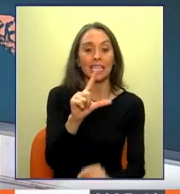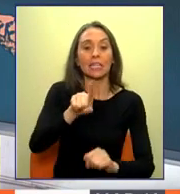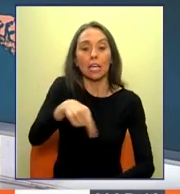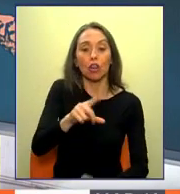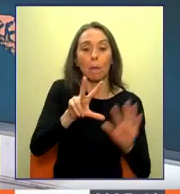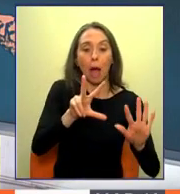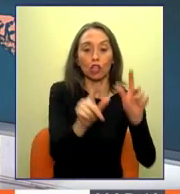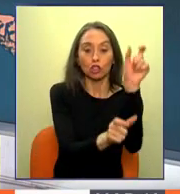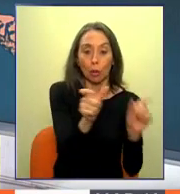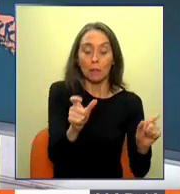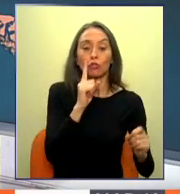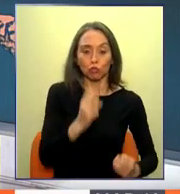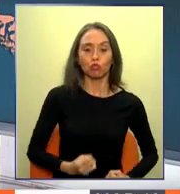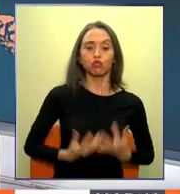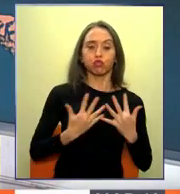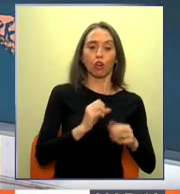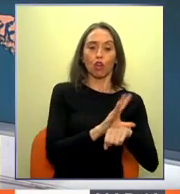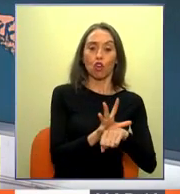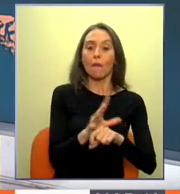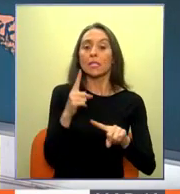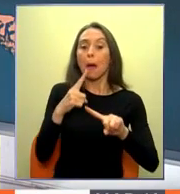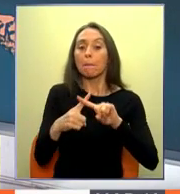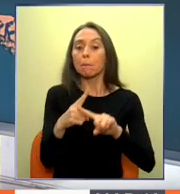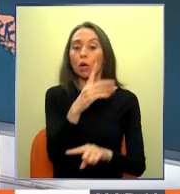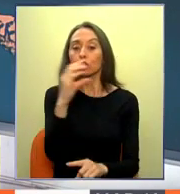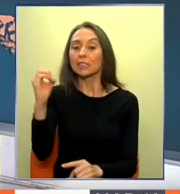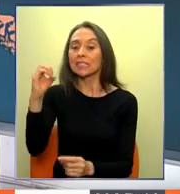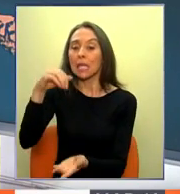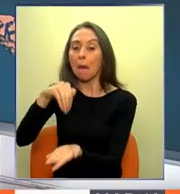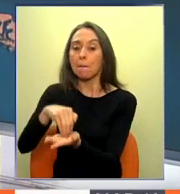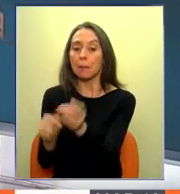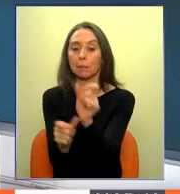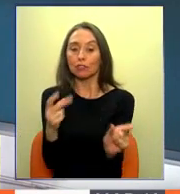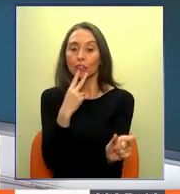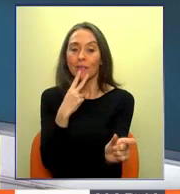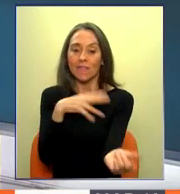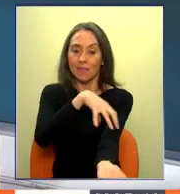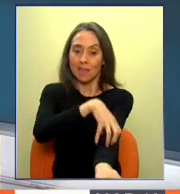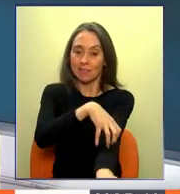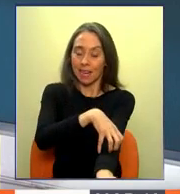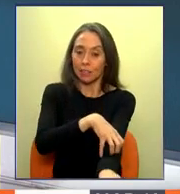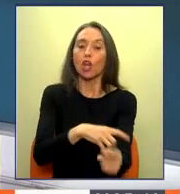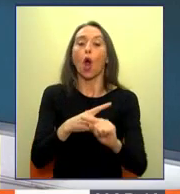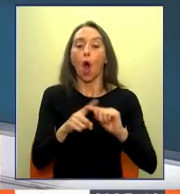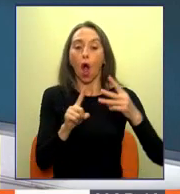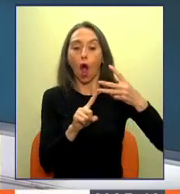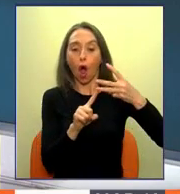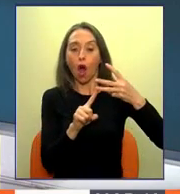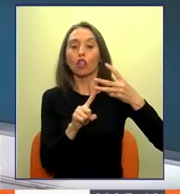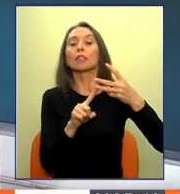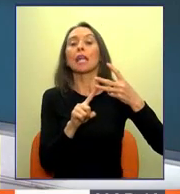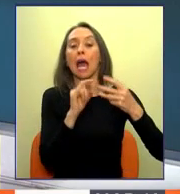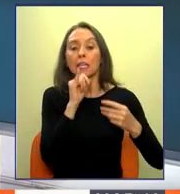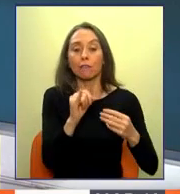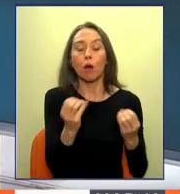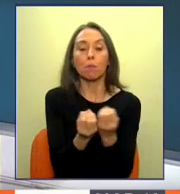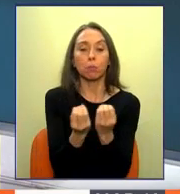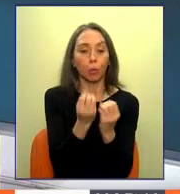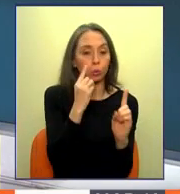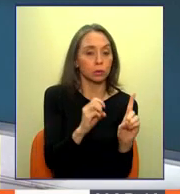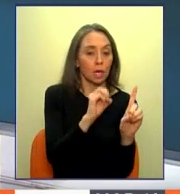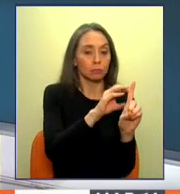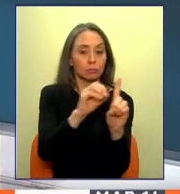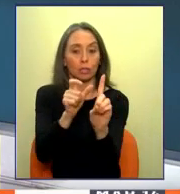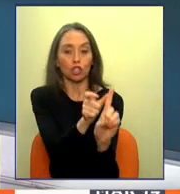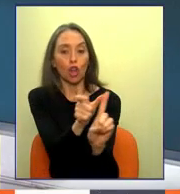207,8 casos activos por cada 100.000 personas. Otros datos son, por ejemplo, la alta trazabilidad que se ha alcanzado de